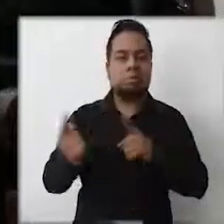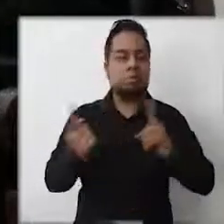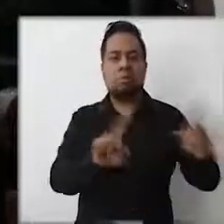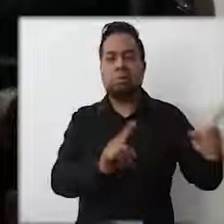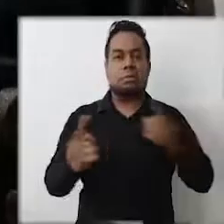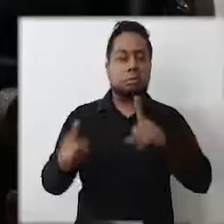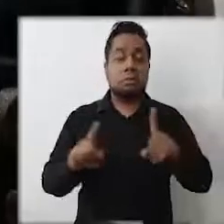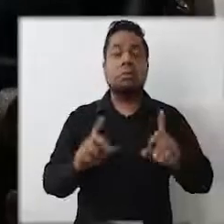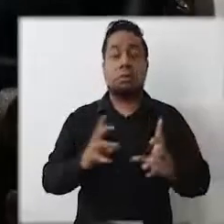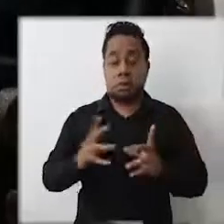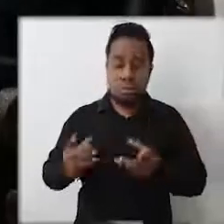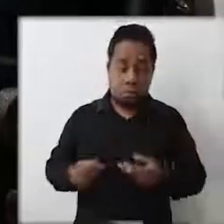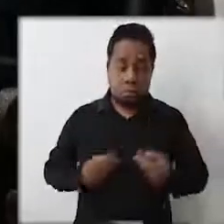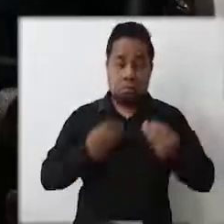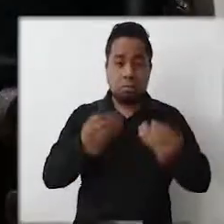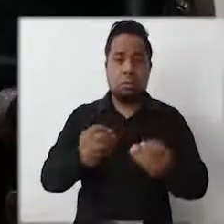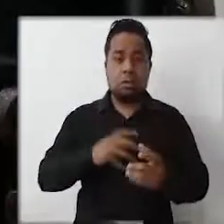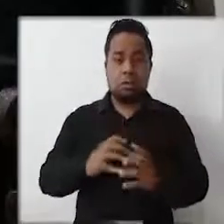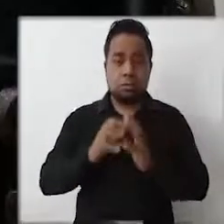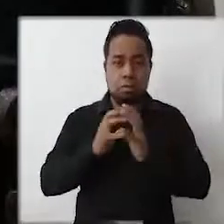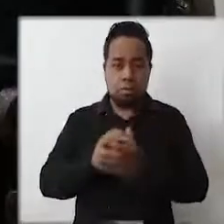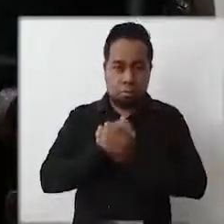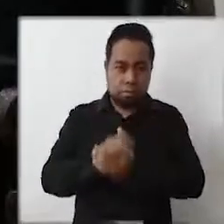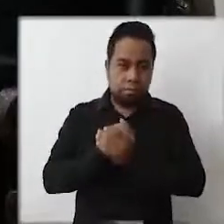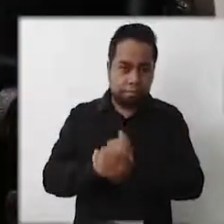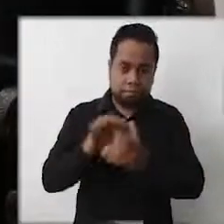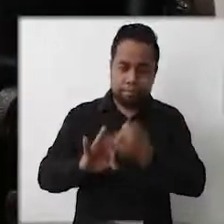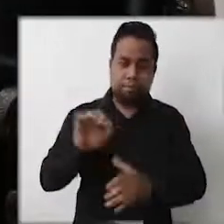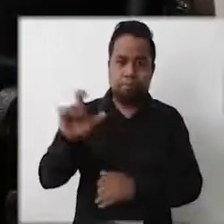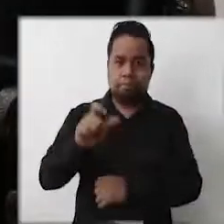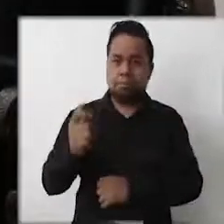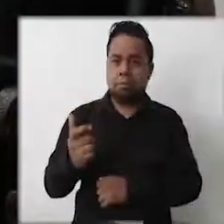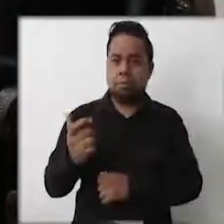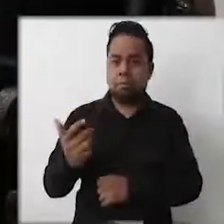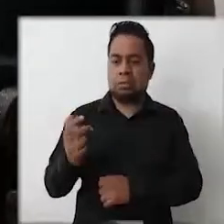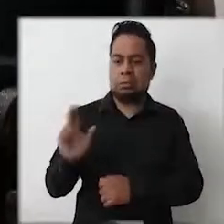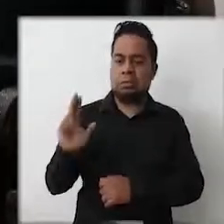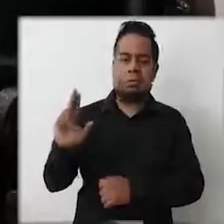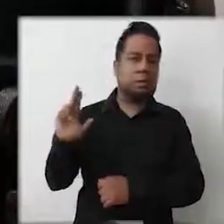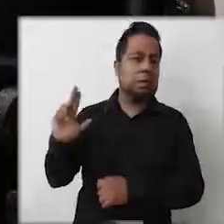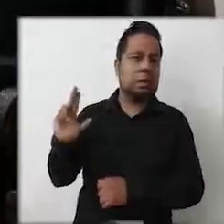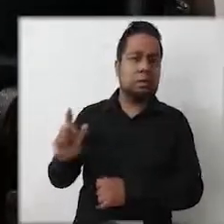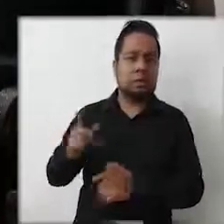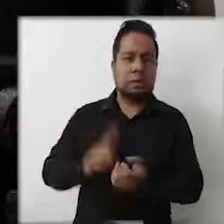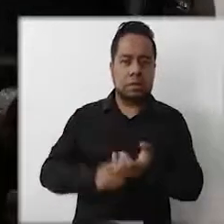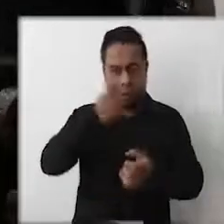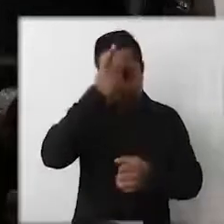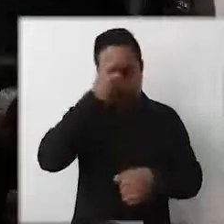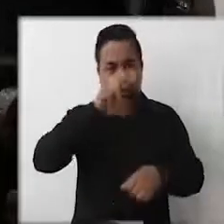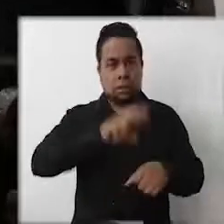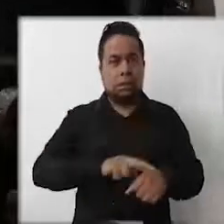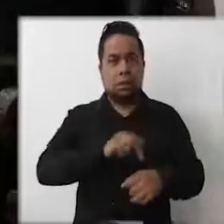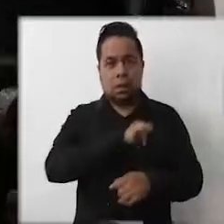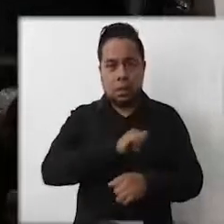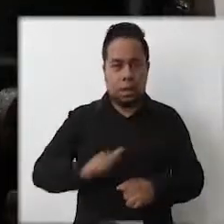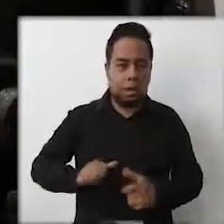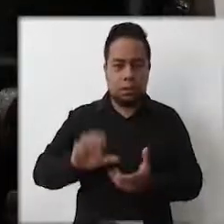con el permiso de la ciudadanía que nos acompaña, solo para informarles de manera